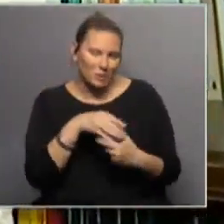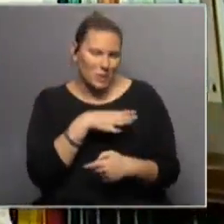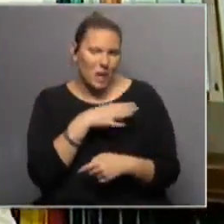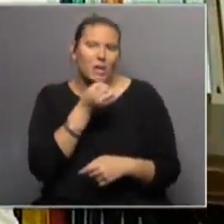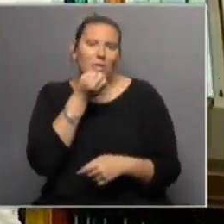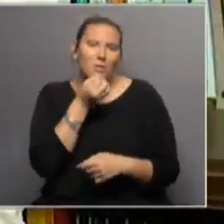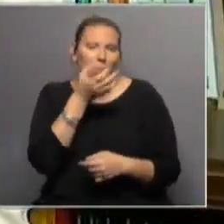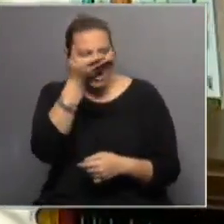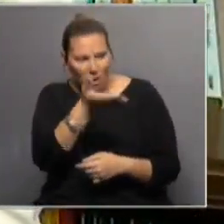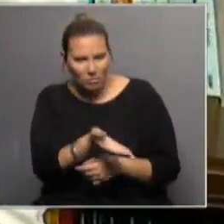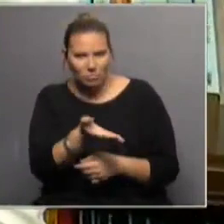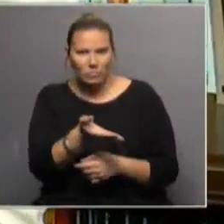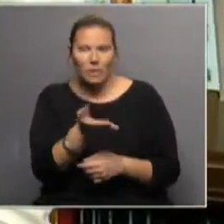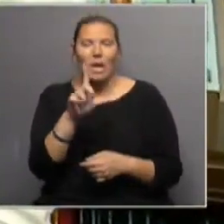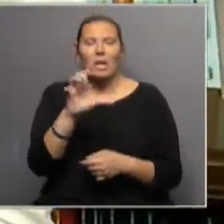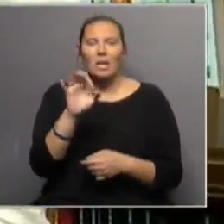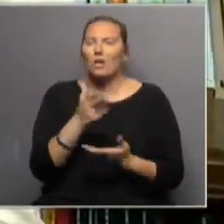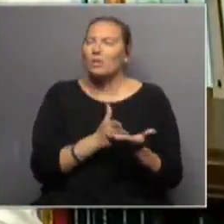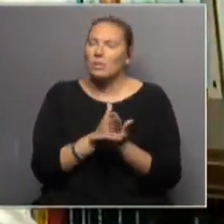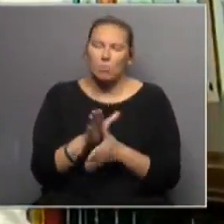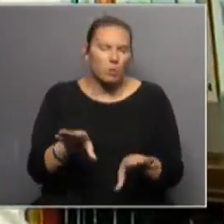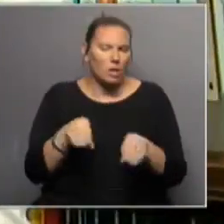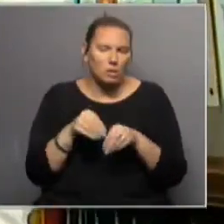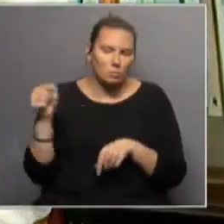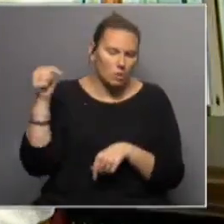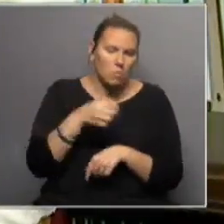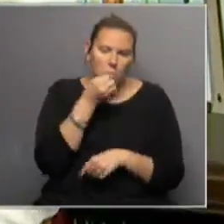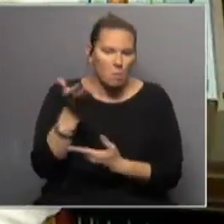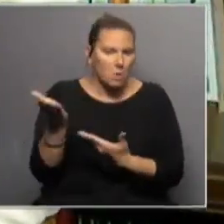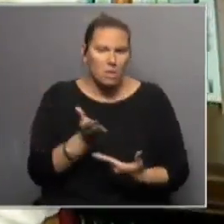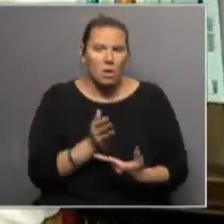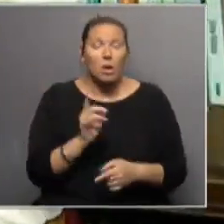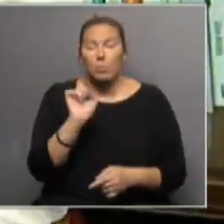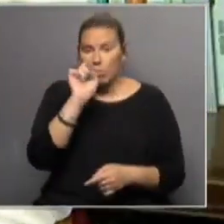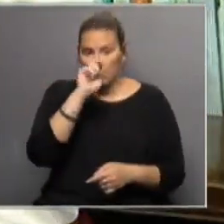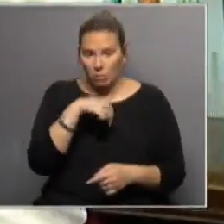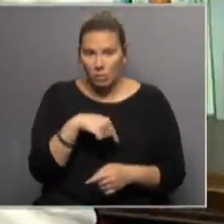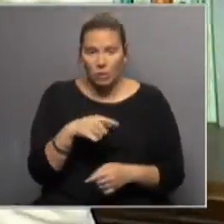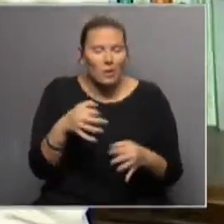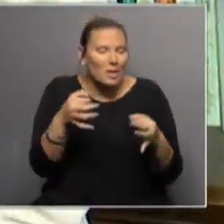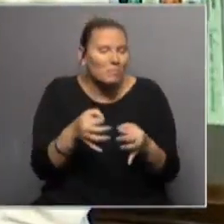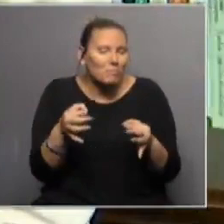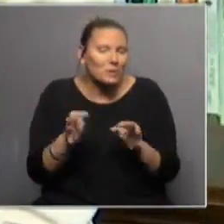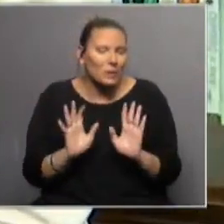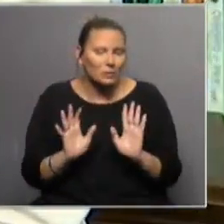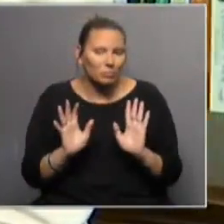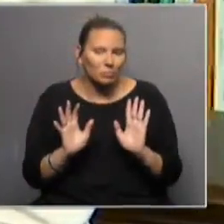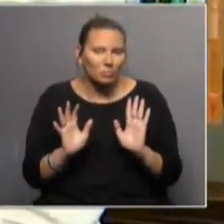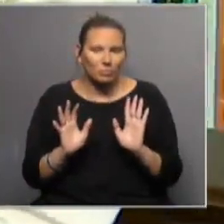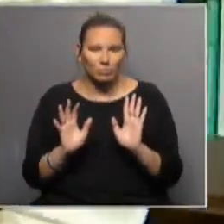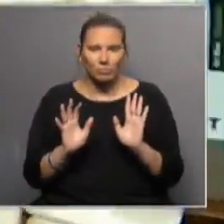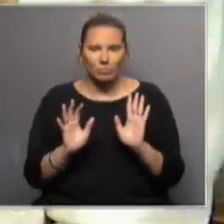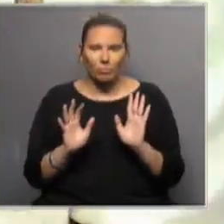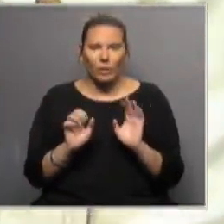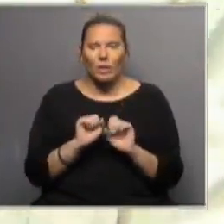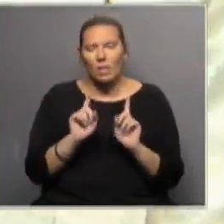buena onda que tiene Leo de recibirnos siempre, somos muy bienvenidos. Y por Montevideo, por algo muy particular que no lo